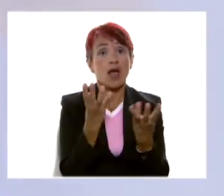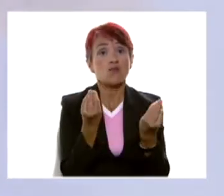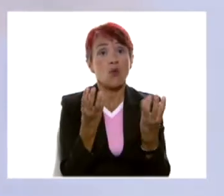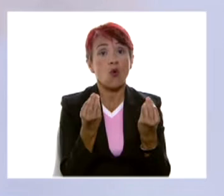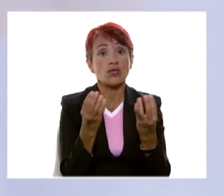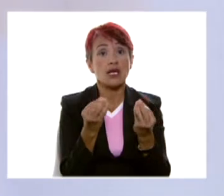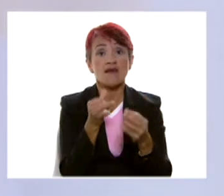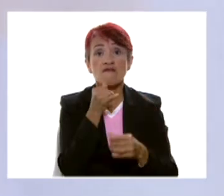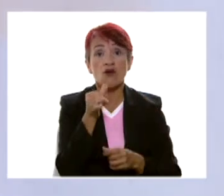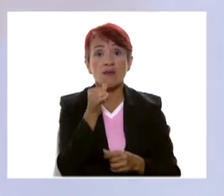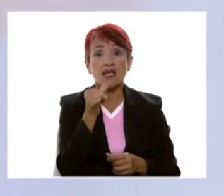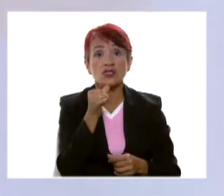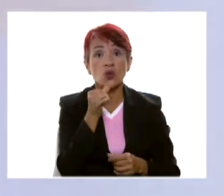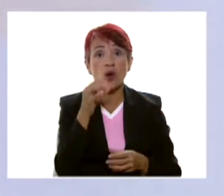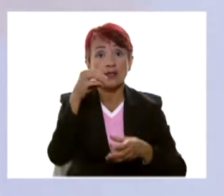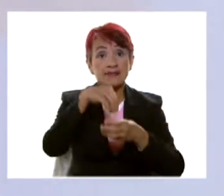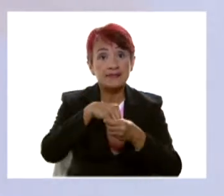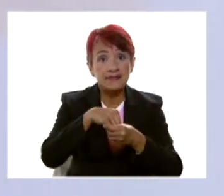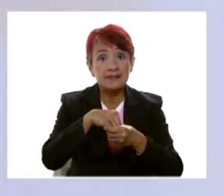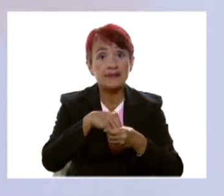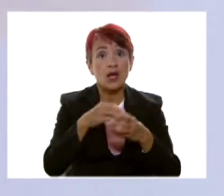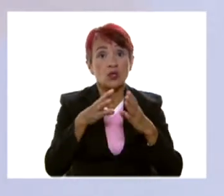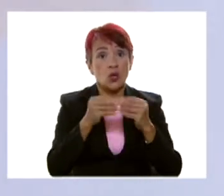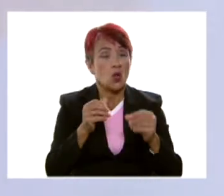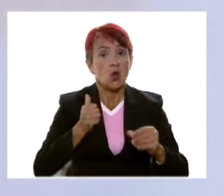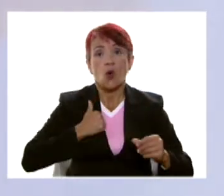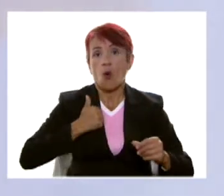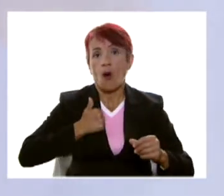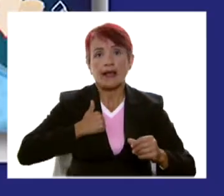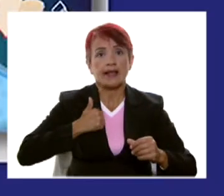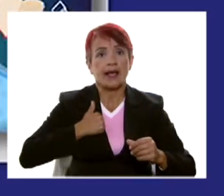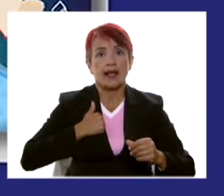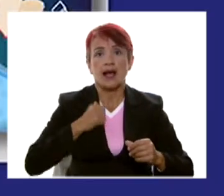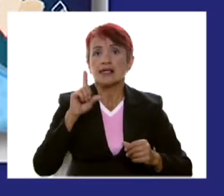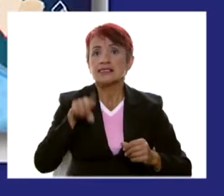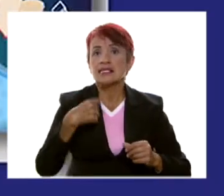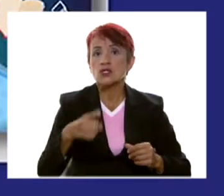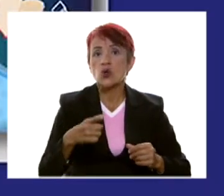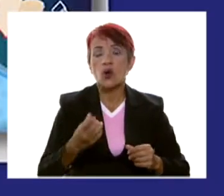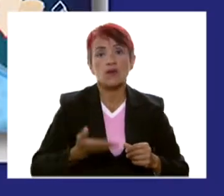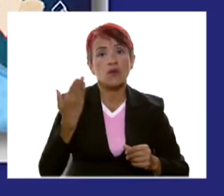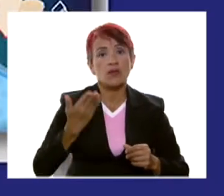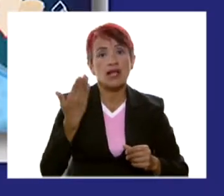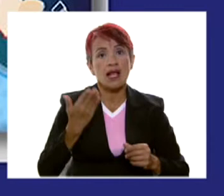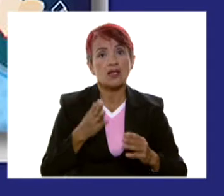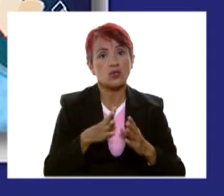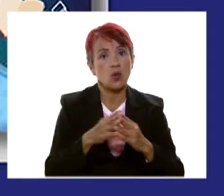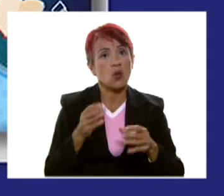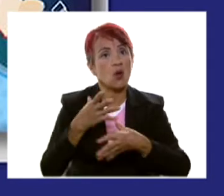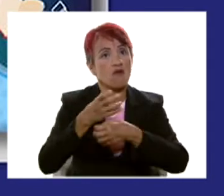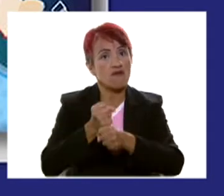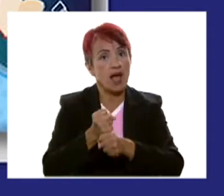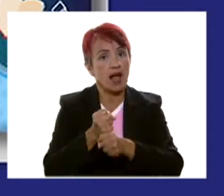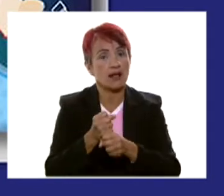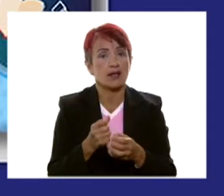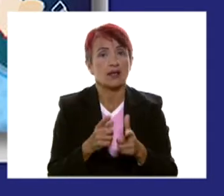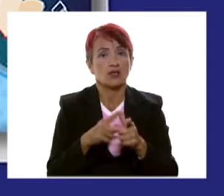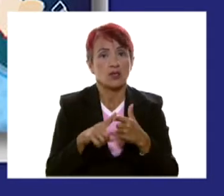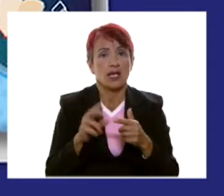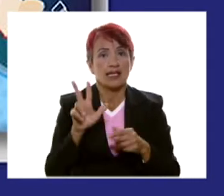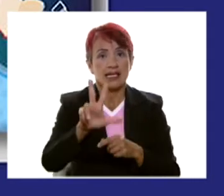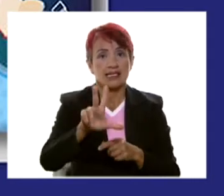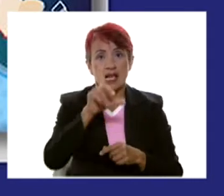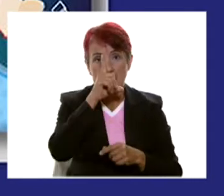fuentes de noticias sumamente confiables. No puedes buscar cualquier tipo de noticia, sino que la fuente sea confiable, por favor. Tercer año,